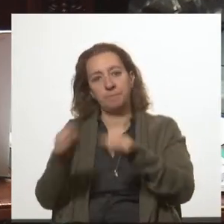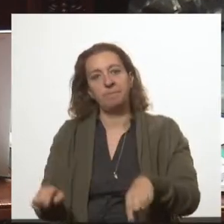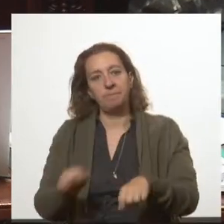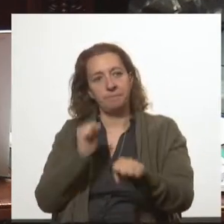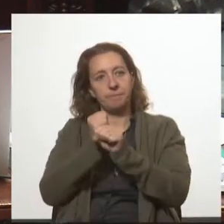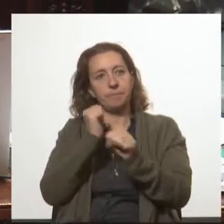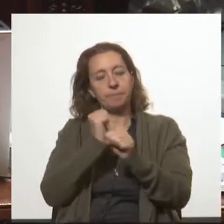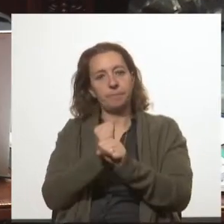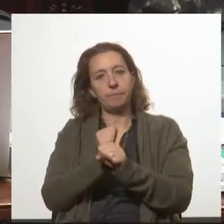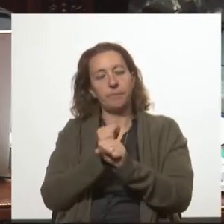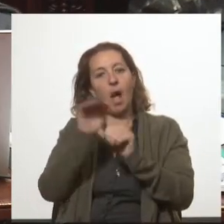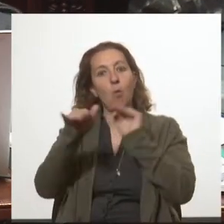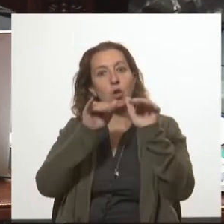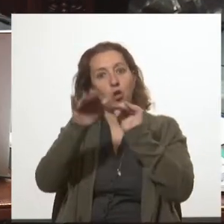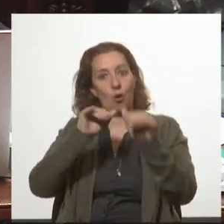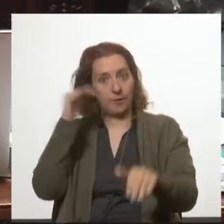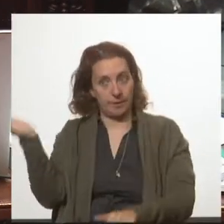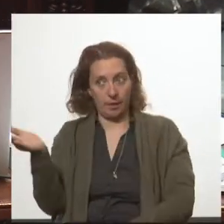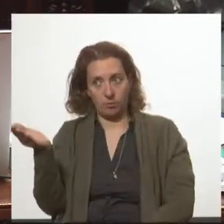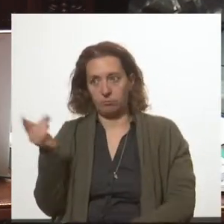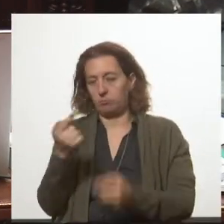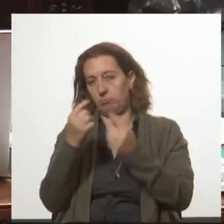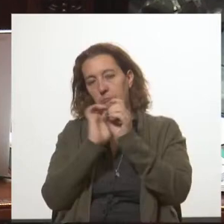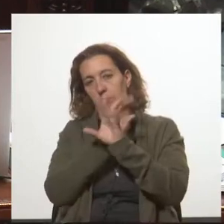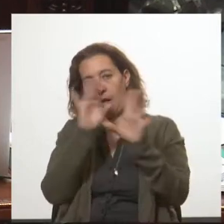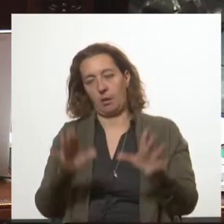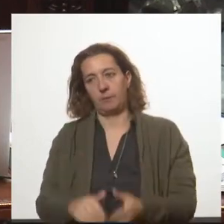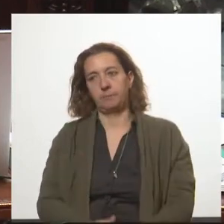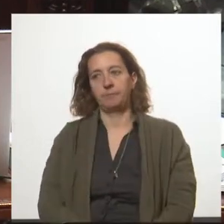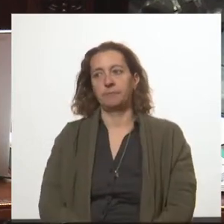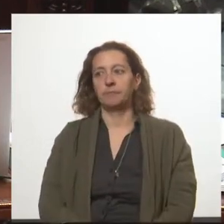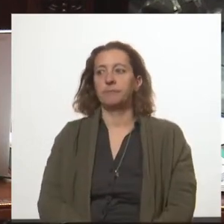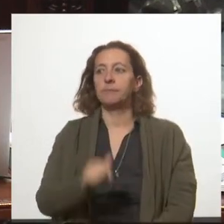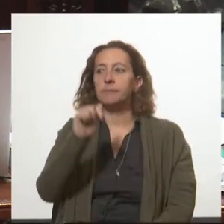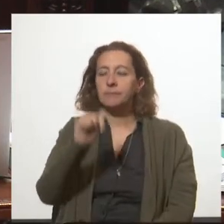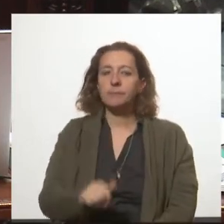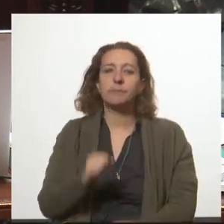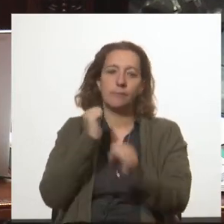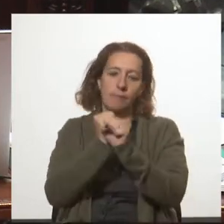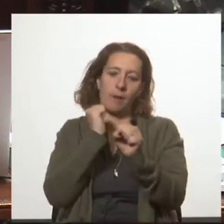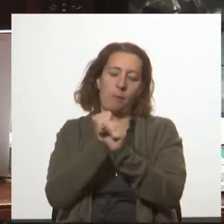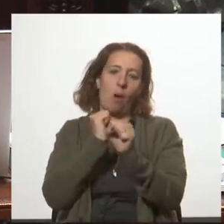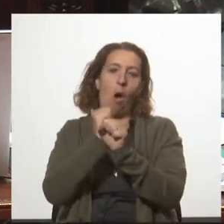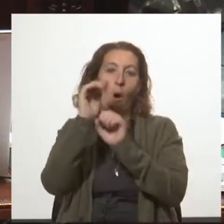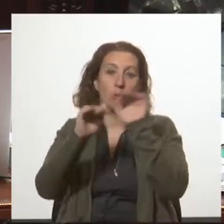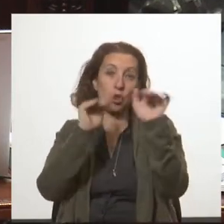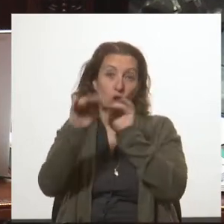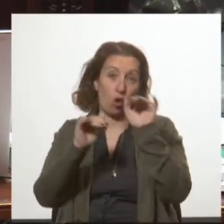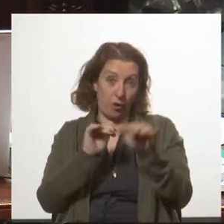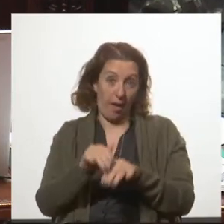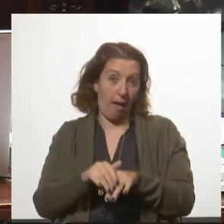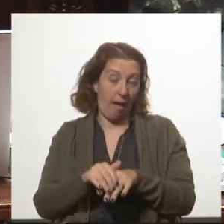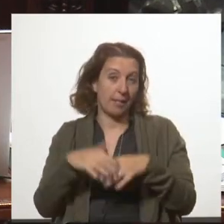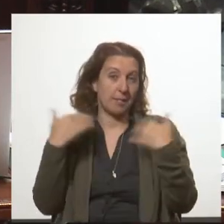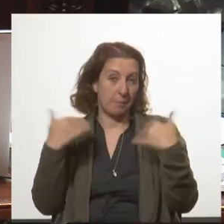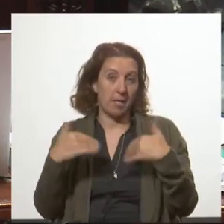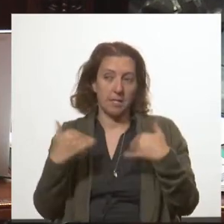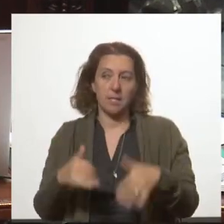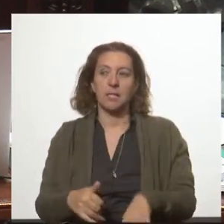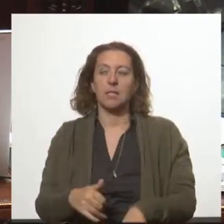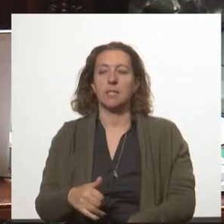trabajo del auditor está muy clara este trabajo de auditoría que yo calificaría como auditoría expresa